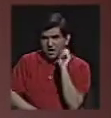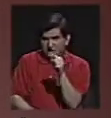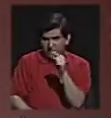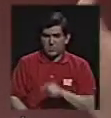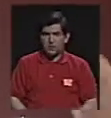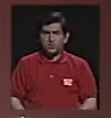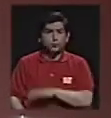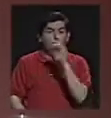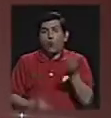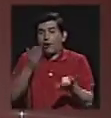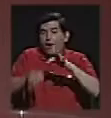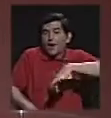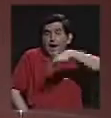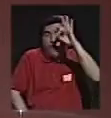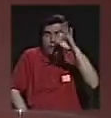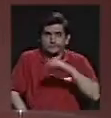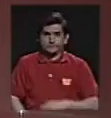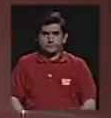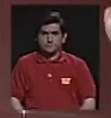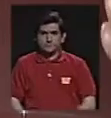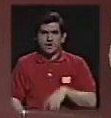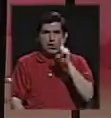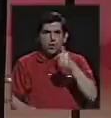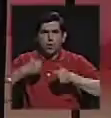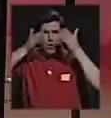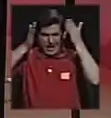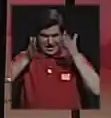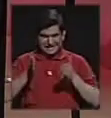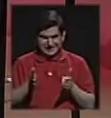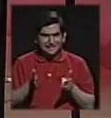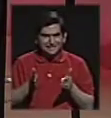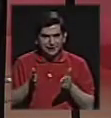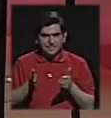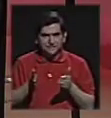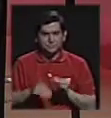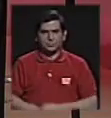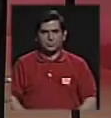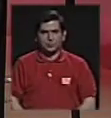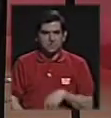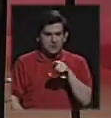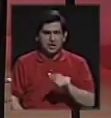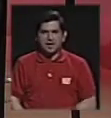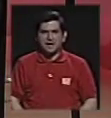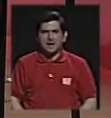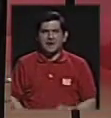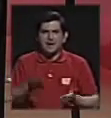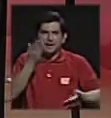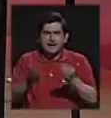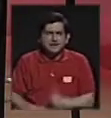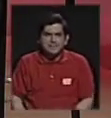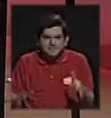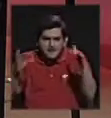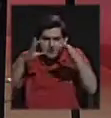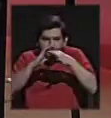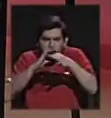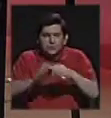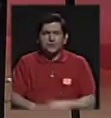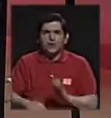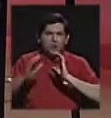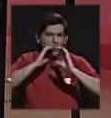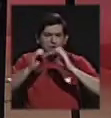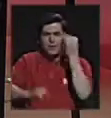¿existe o podría encontrarse un candidato que agrupe, que transmita